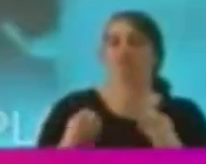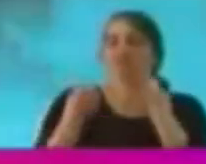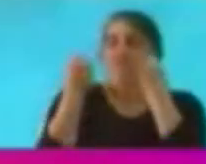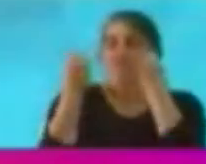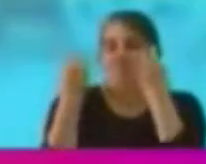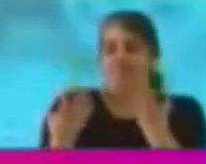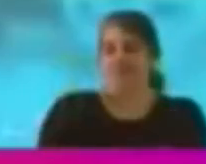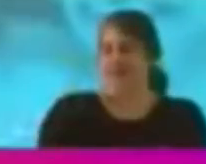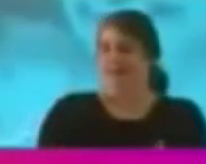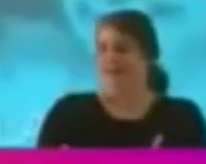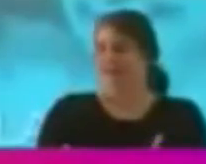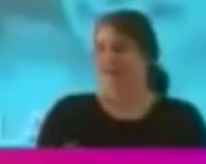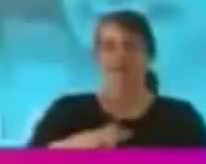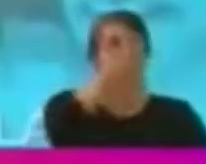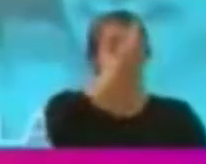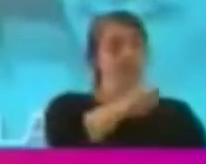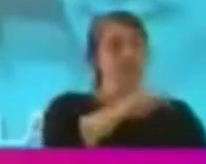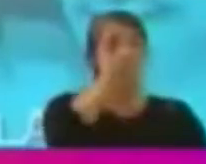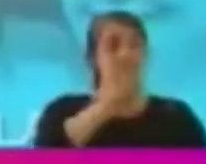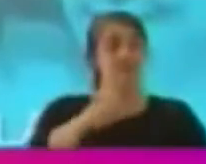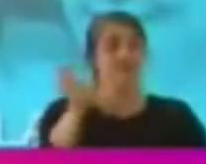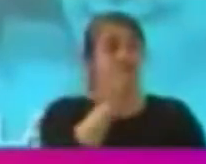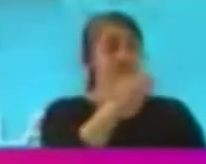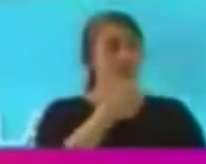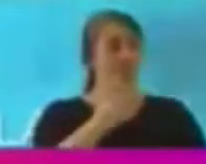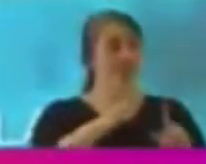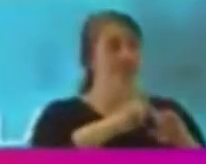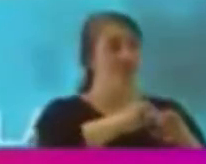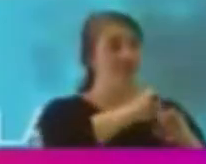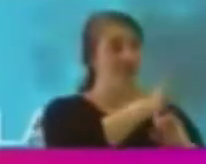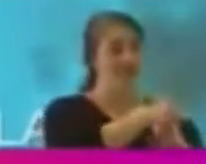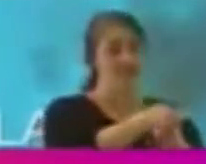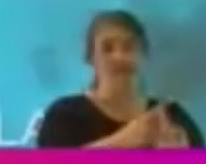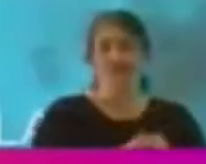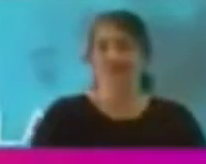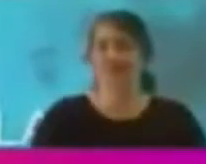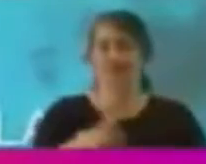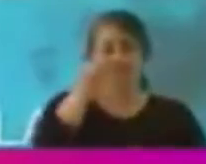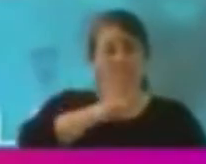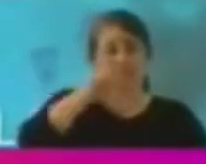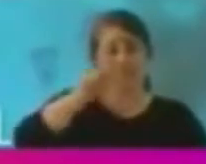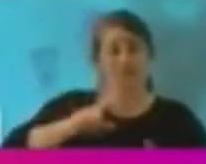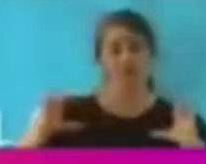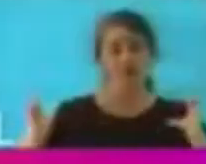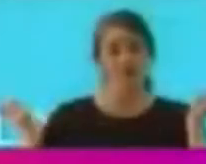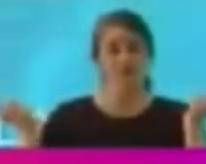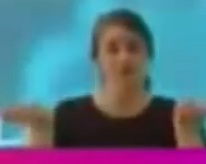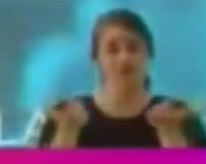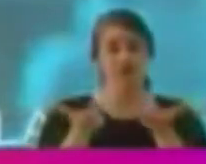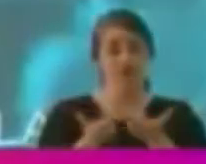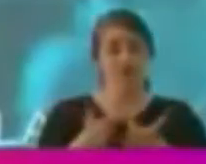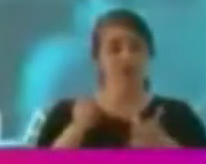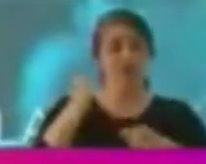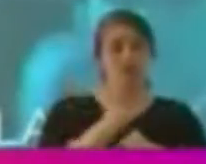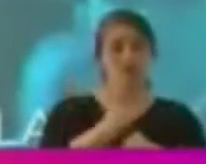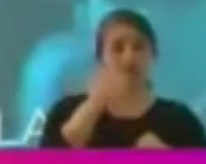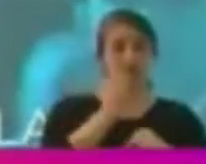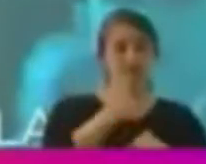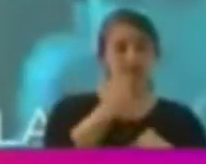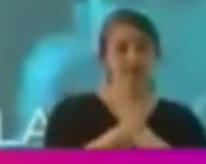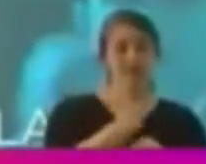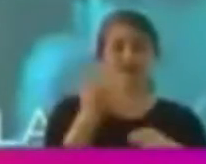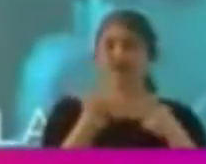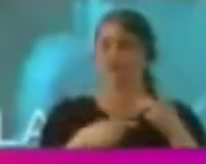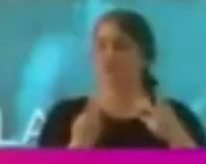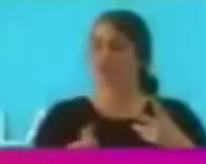están dirigidas a no solamente a estas cuestiones, sino también a garantizar el ejercicio efectivo, el ejercicio pleno